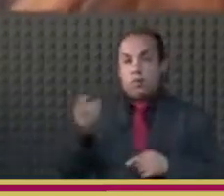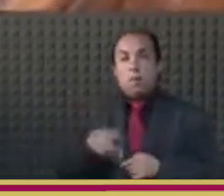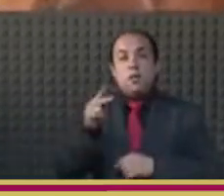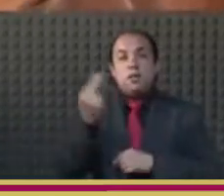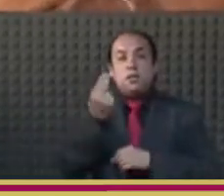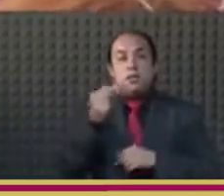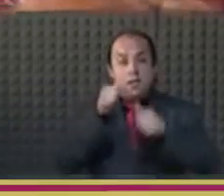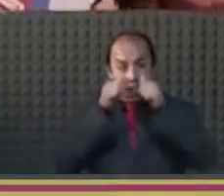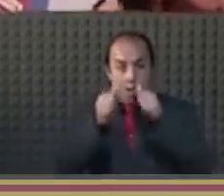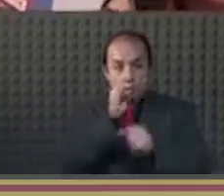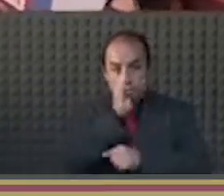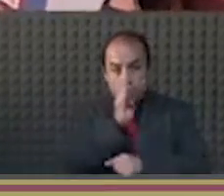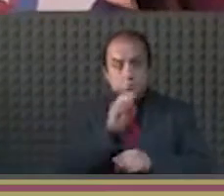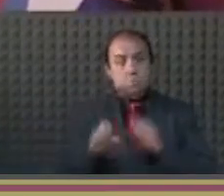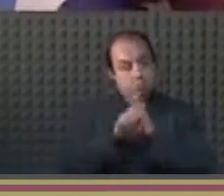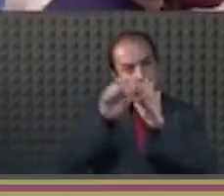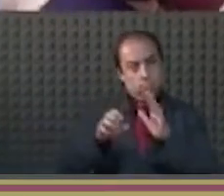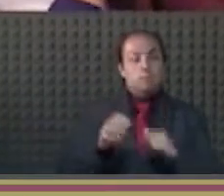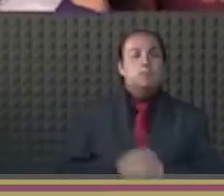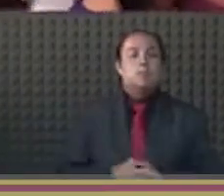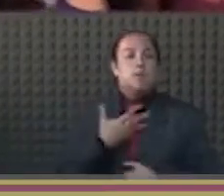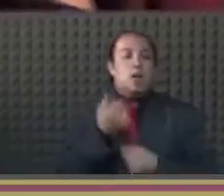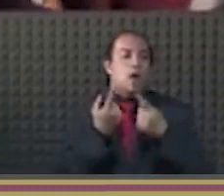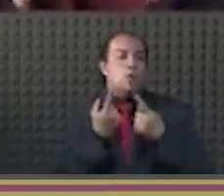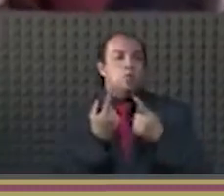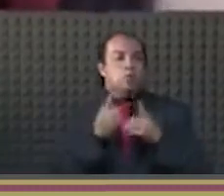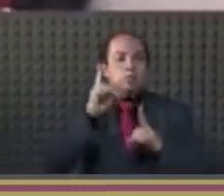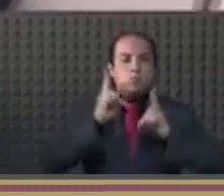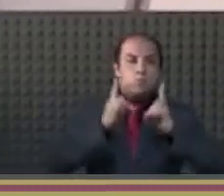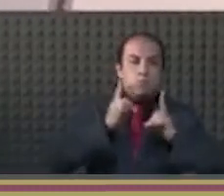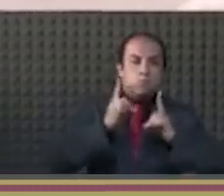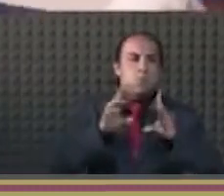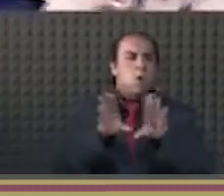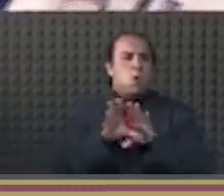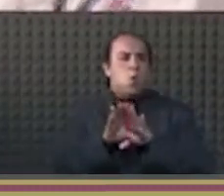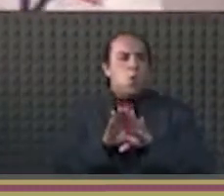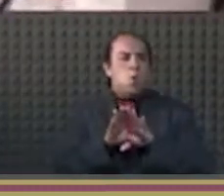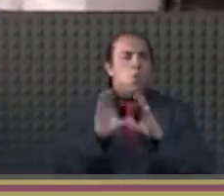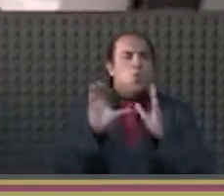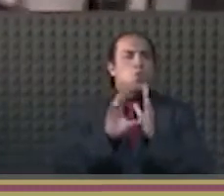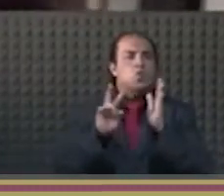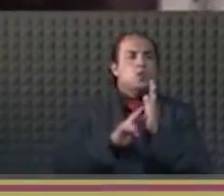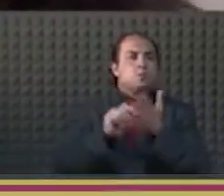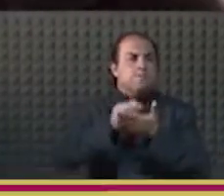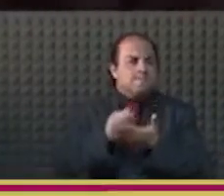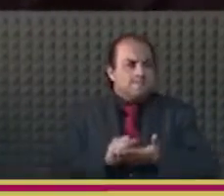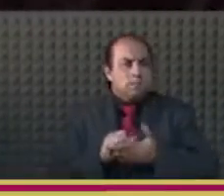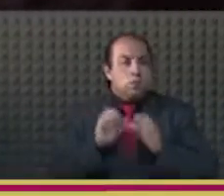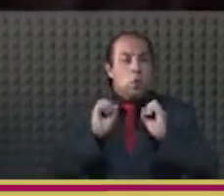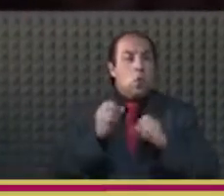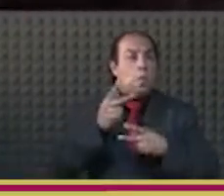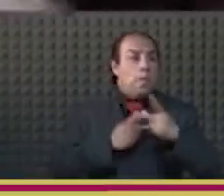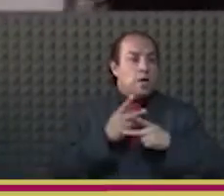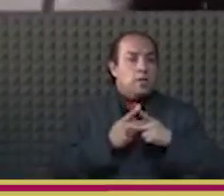más personalizada, porque, por ejemplo, tienen algún tipo de duda sobre cómo elaborar un currículum o cómo